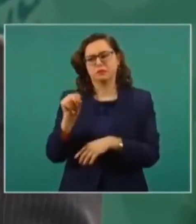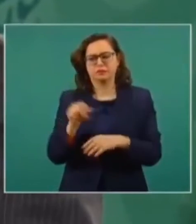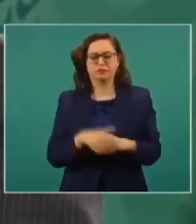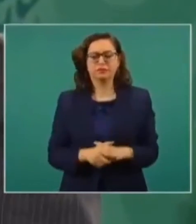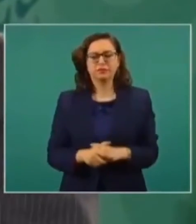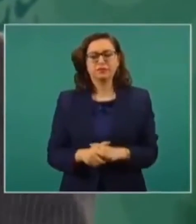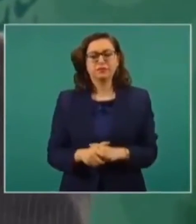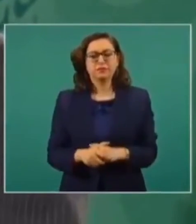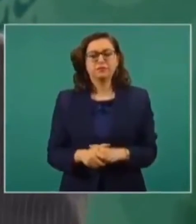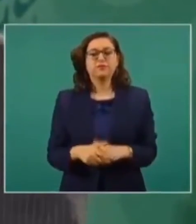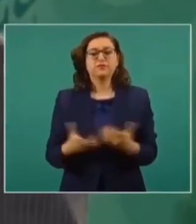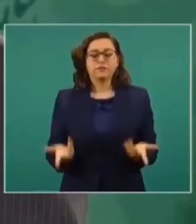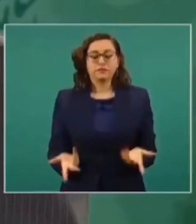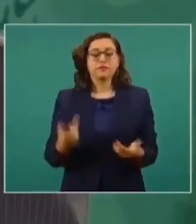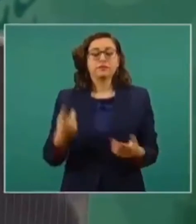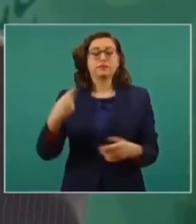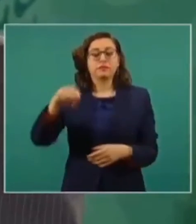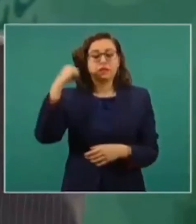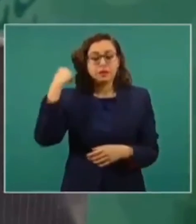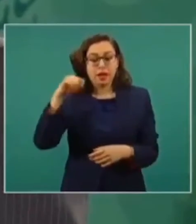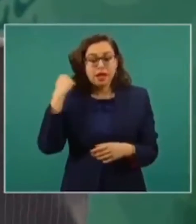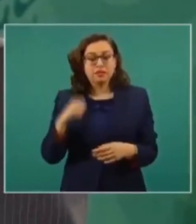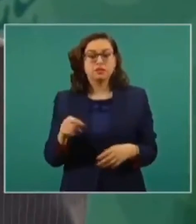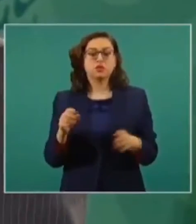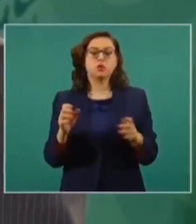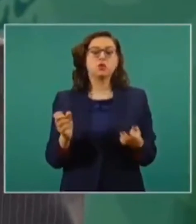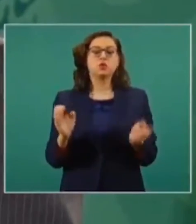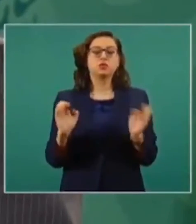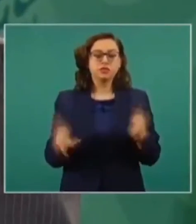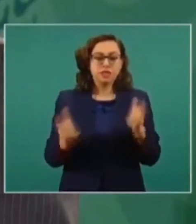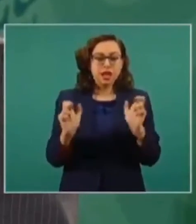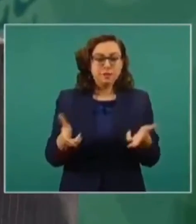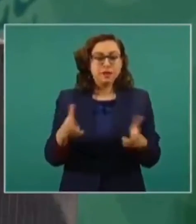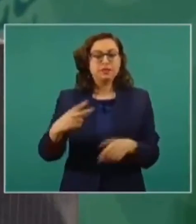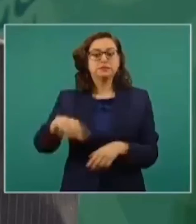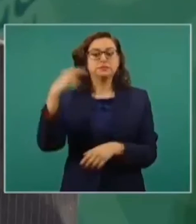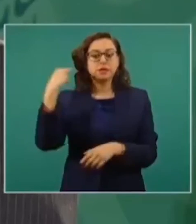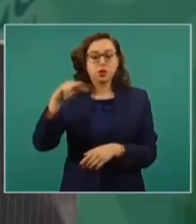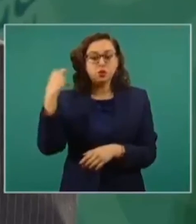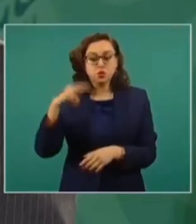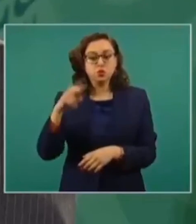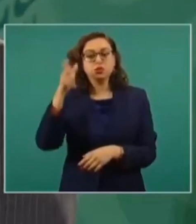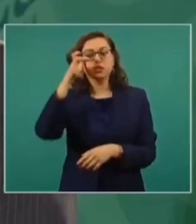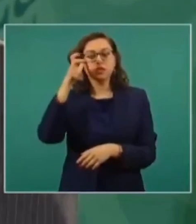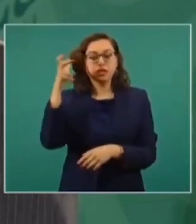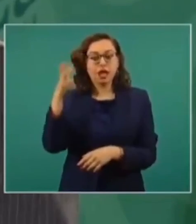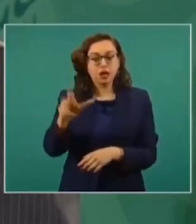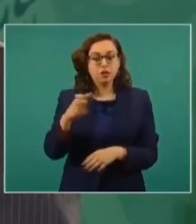Para Noticieros Alex Potosí, Julieta Sarasúa.